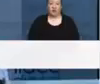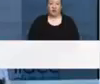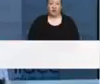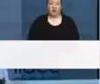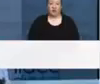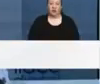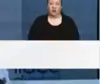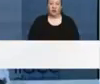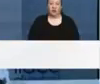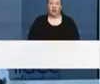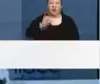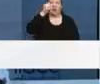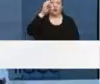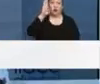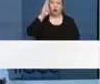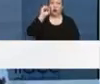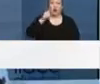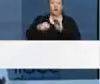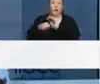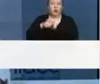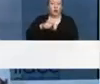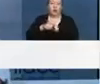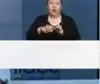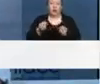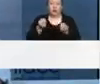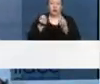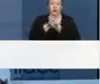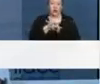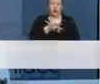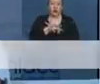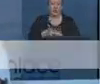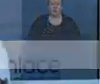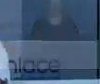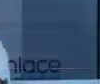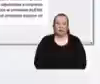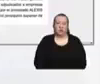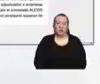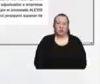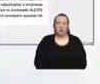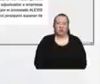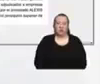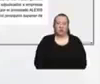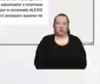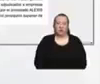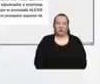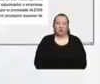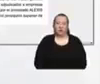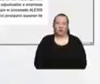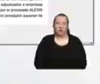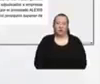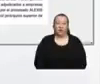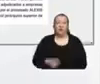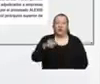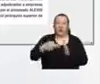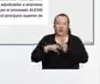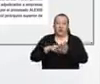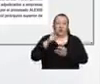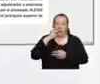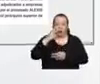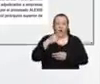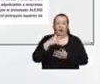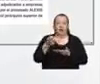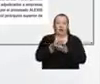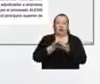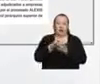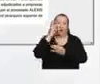soborno ya más ridículo que eso no puede haber veamos la sentencia mucho ustedes no conocen la sentencia del caso seguro en la red mundial veamos la